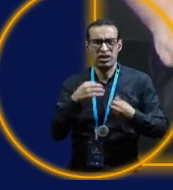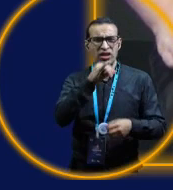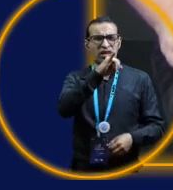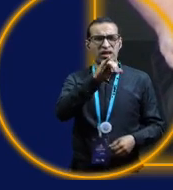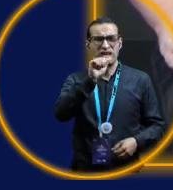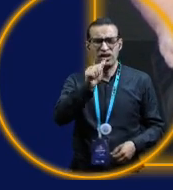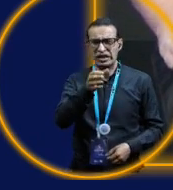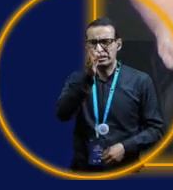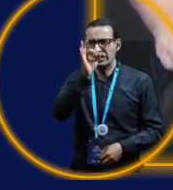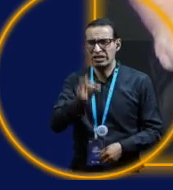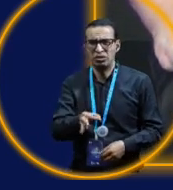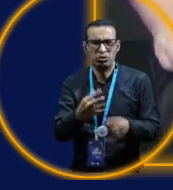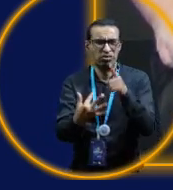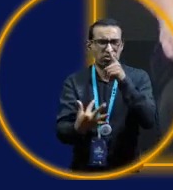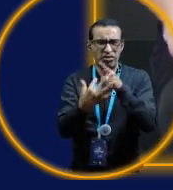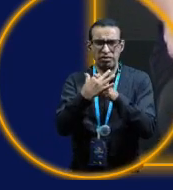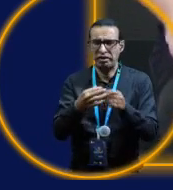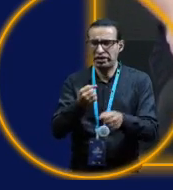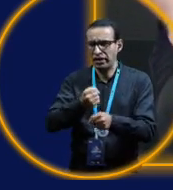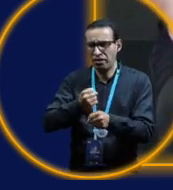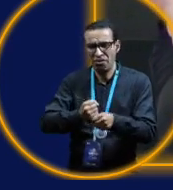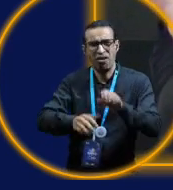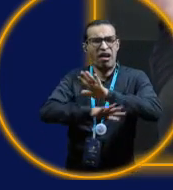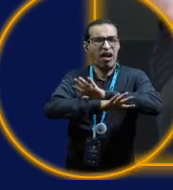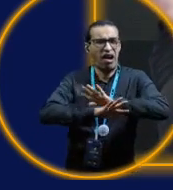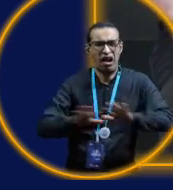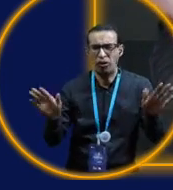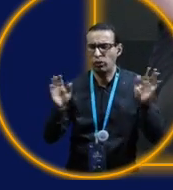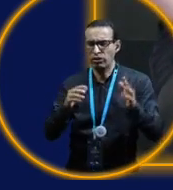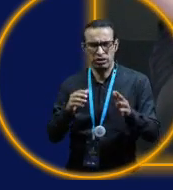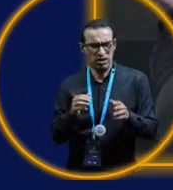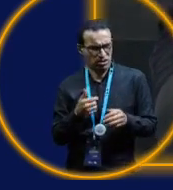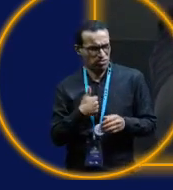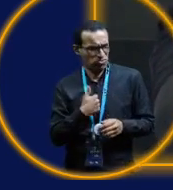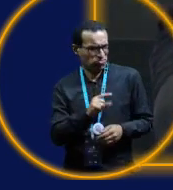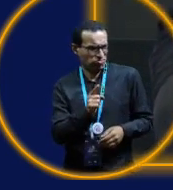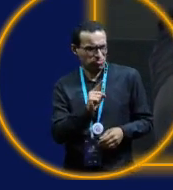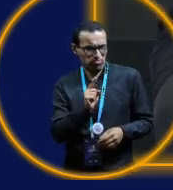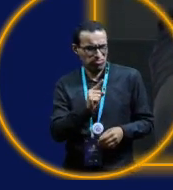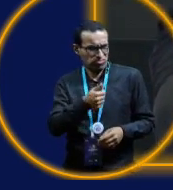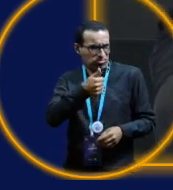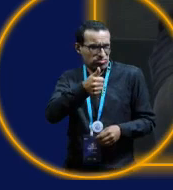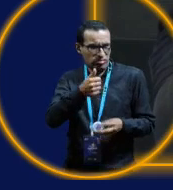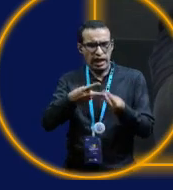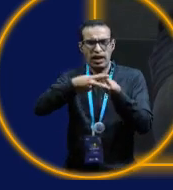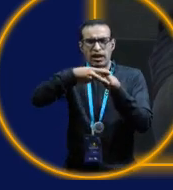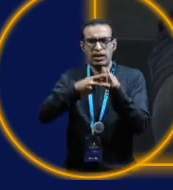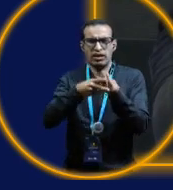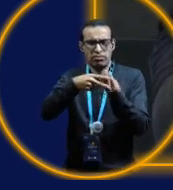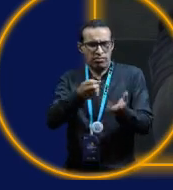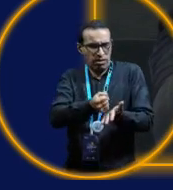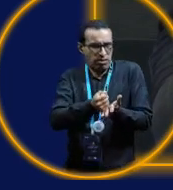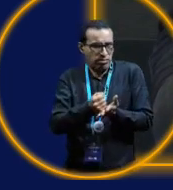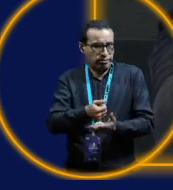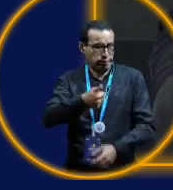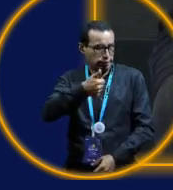creatividad porque tenemos diversidad Pero creo que es interesante con una herramienta le hemos estado hablando